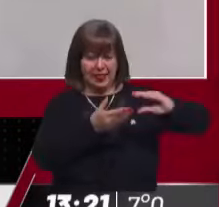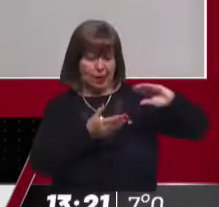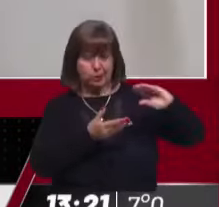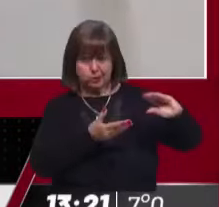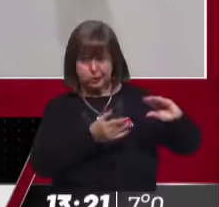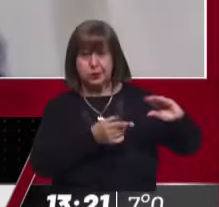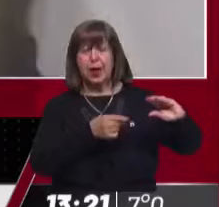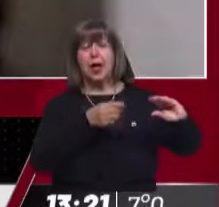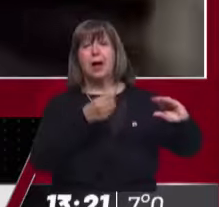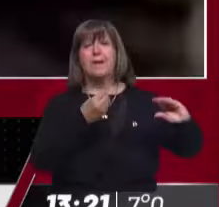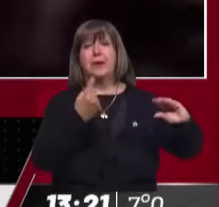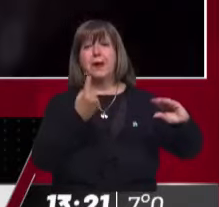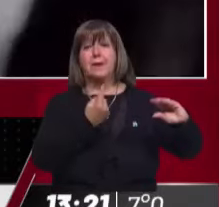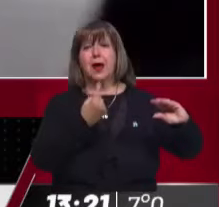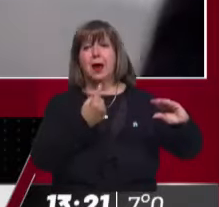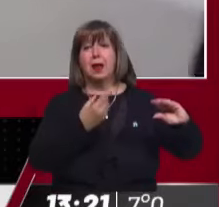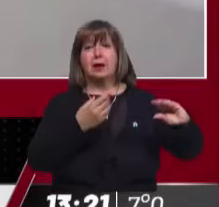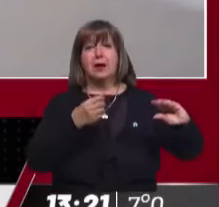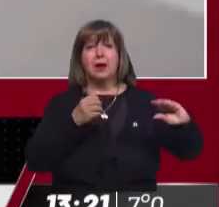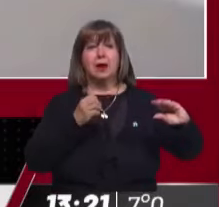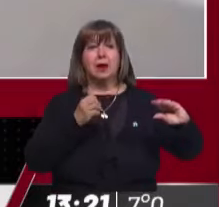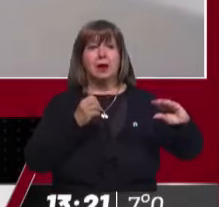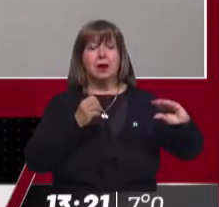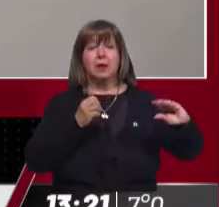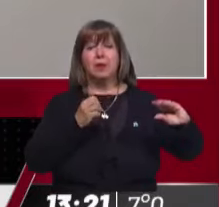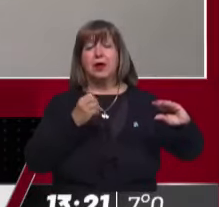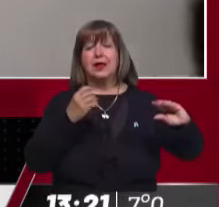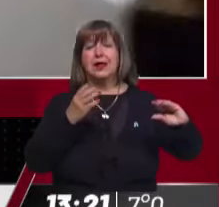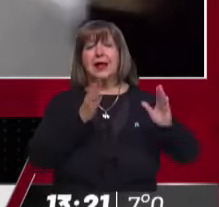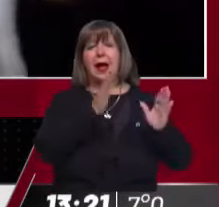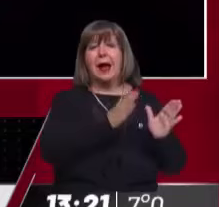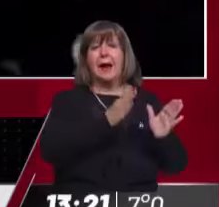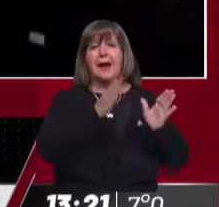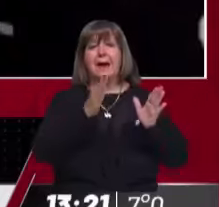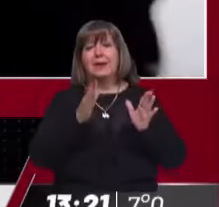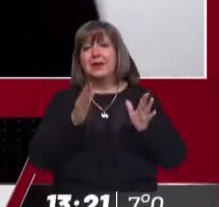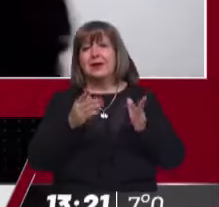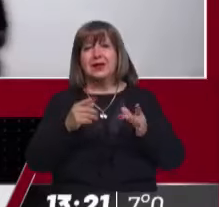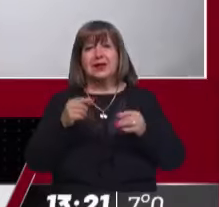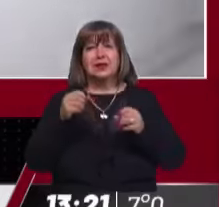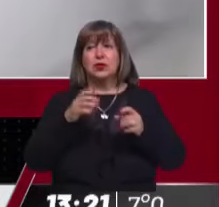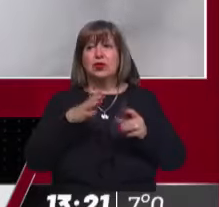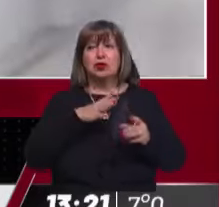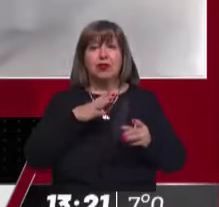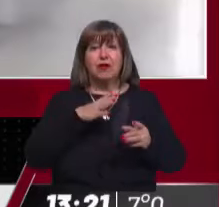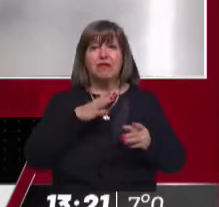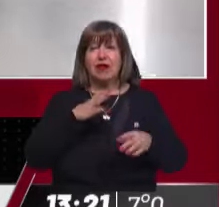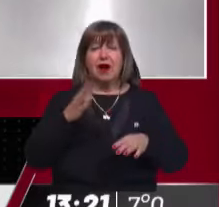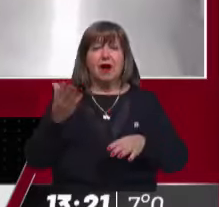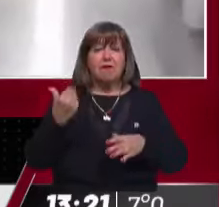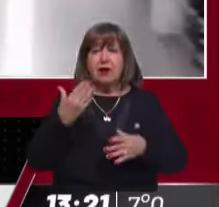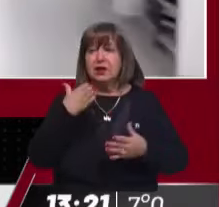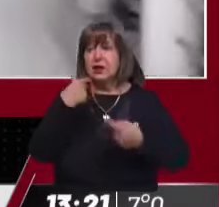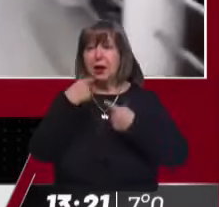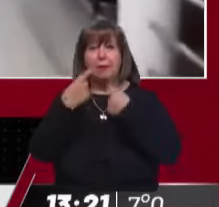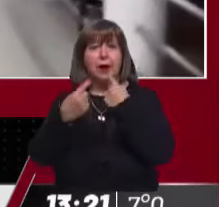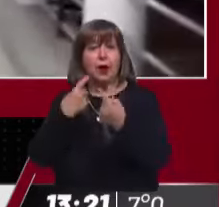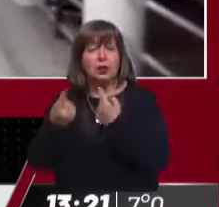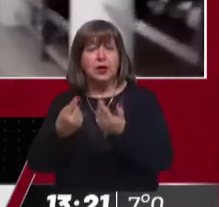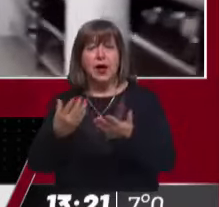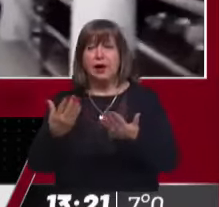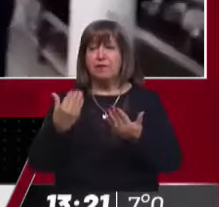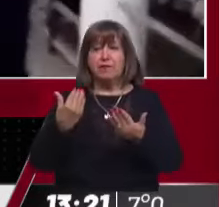porque estamos hablando de una etapa prematura, todavía no han sido indagados, no se les